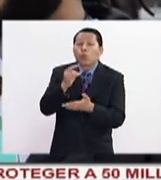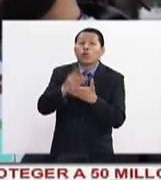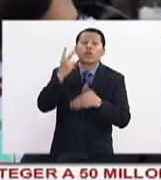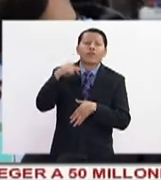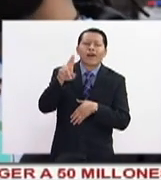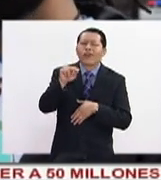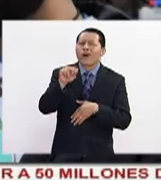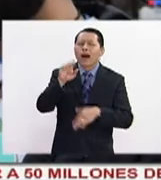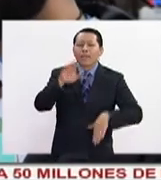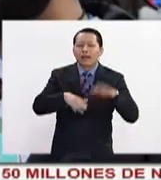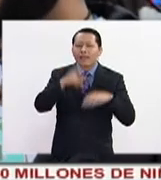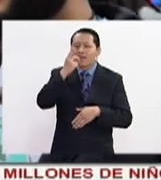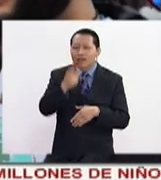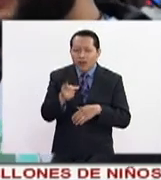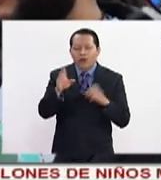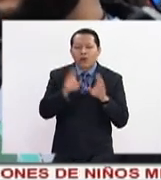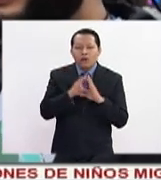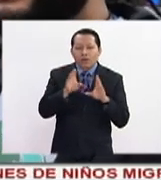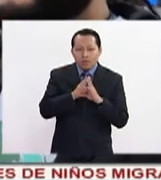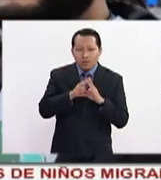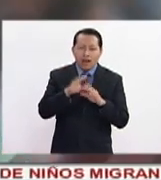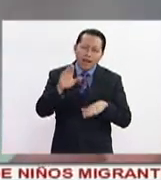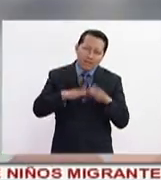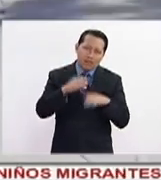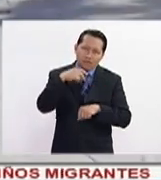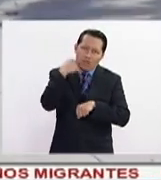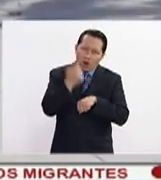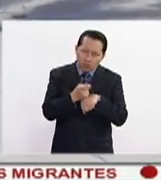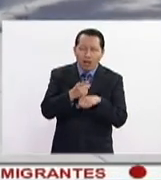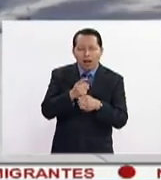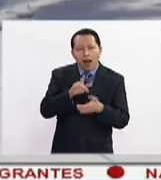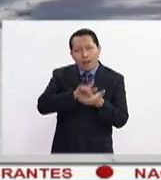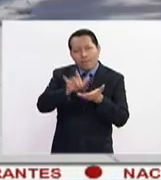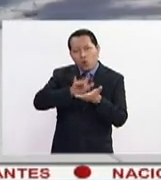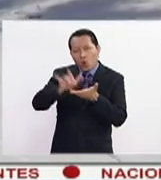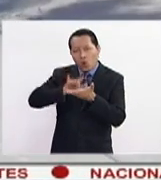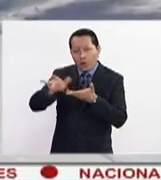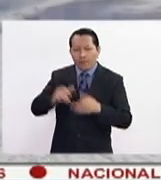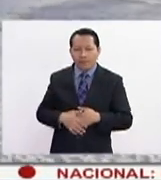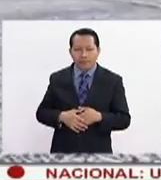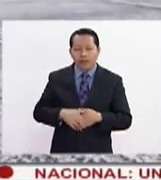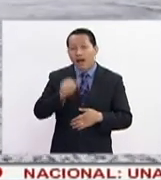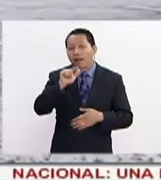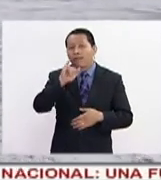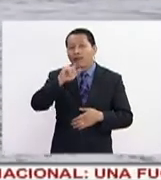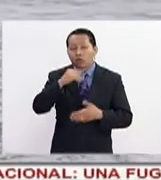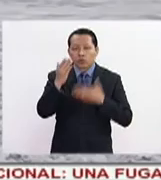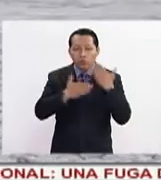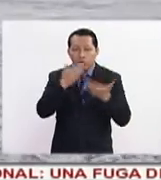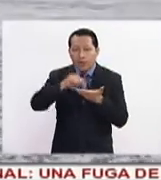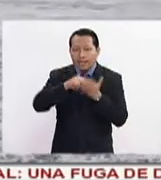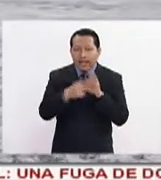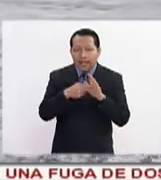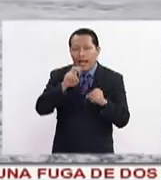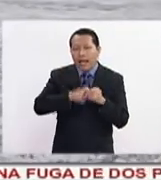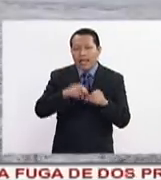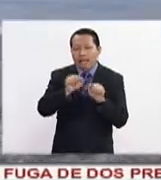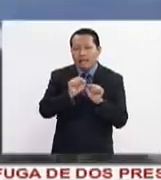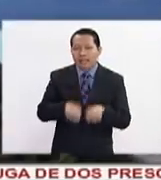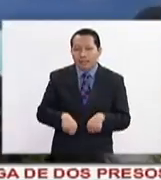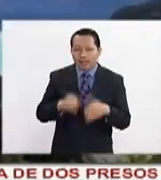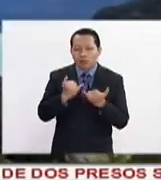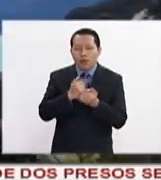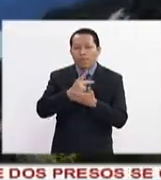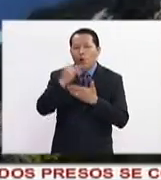digo, viajo, subo montañas y hago voluntariados. Además de aventurero, Alberto estudió ingeniería en sistemas, trabaja